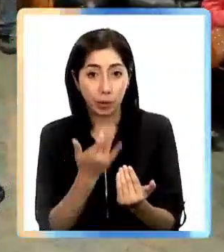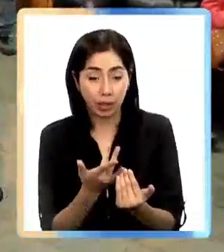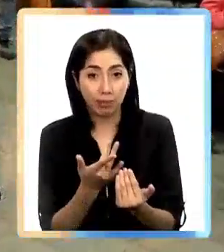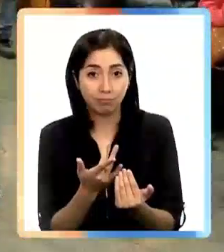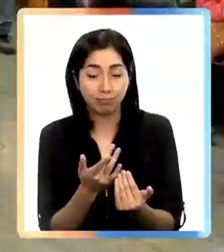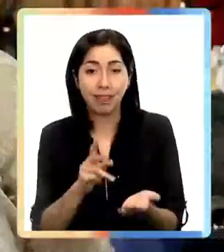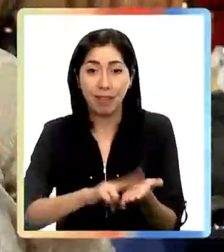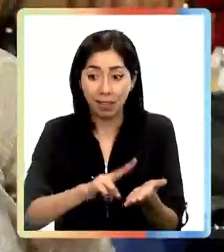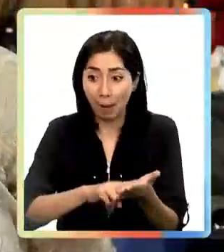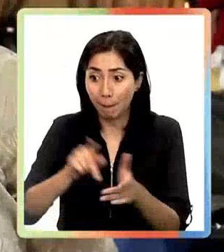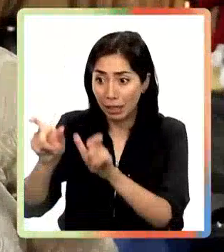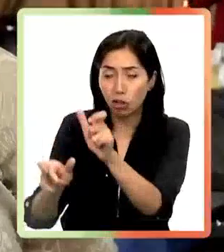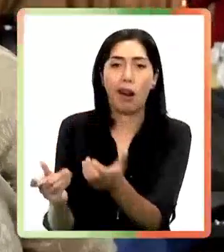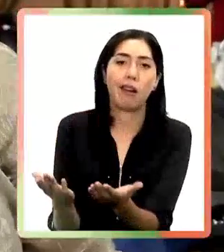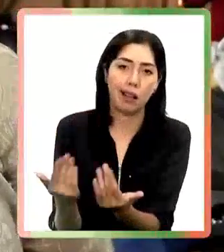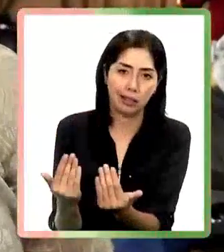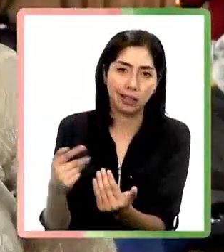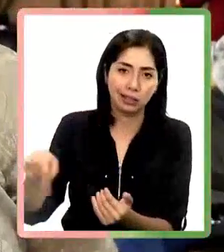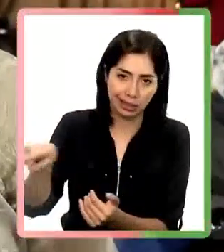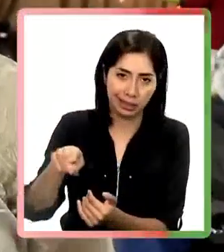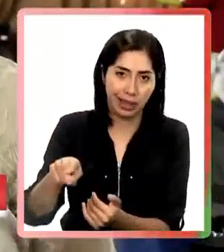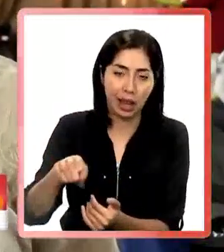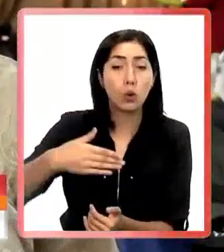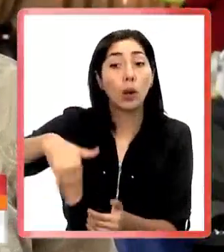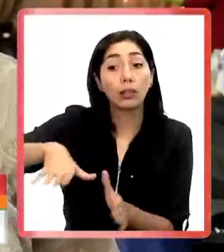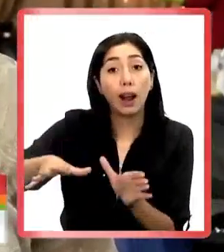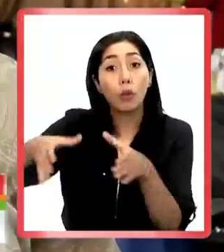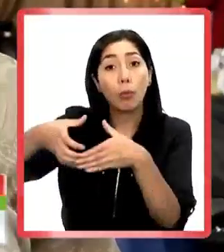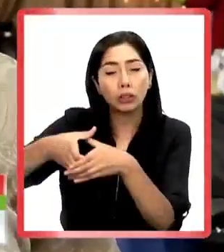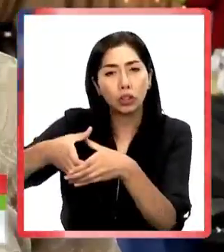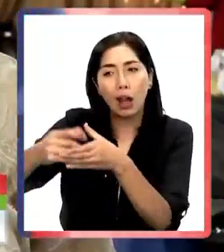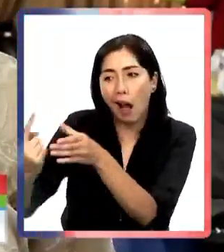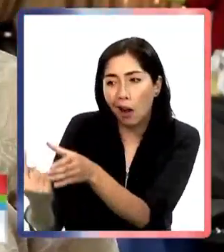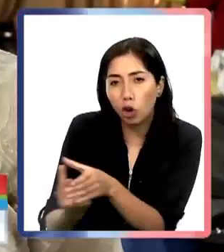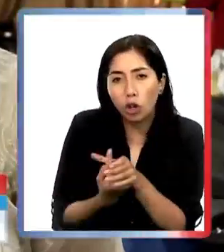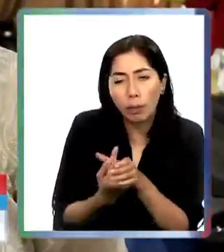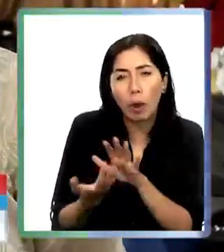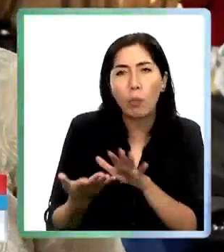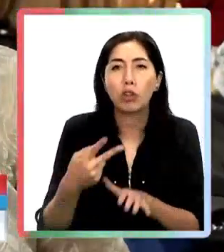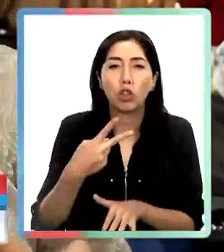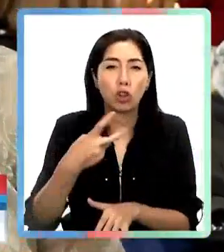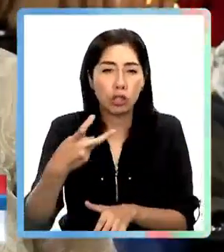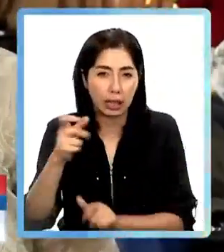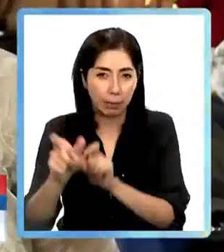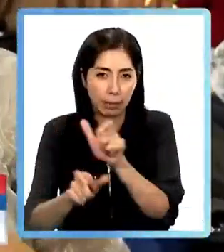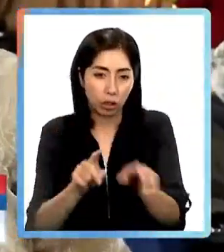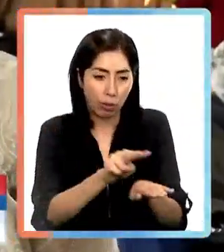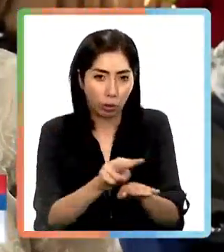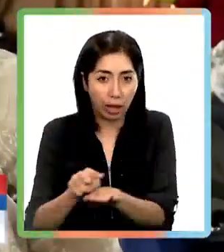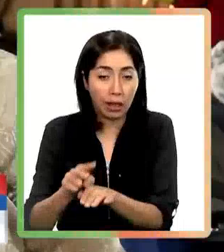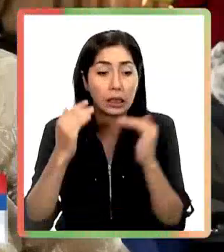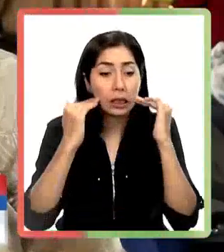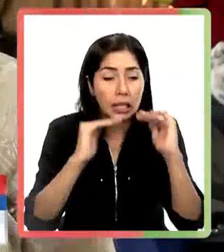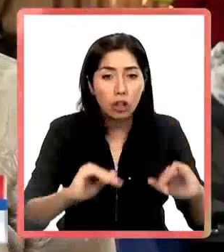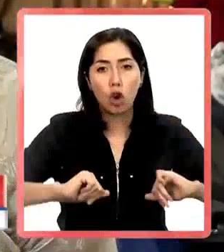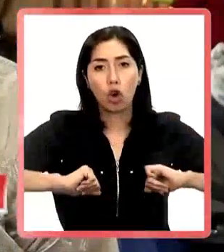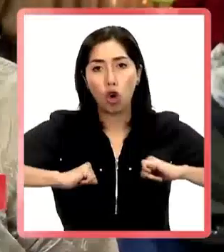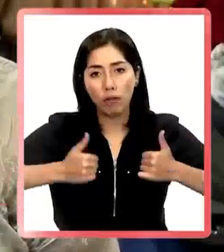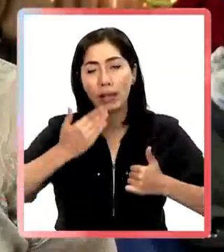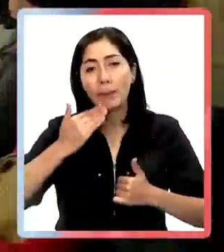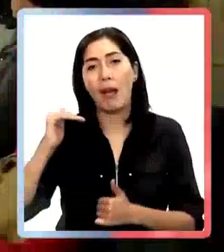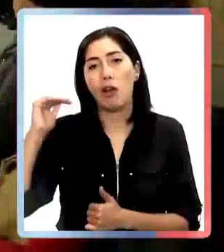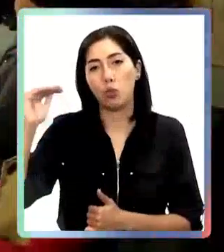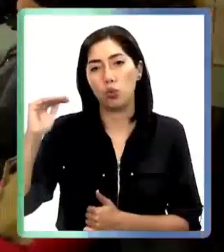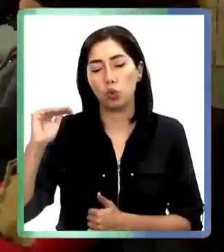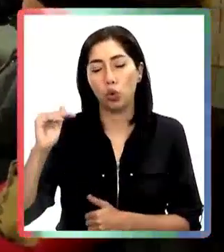personas donde realmente se necesita, donde nuestra agrupación acoge a cerca de 200 postrados, niños, jóvenes y adultos